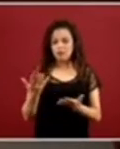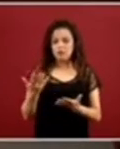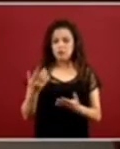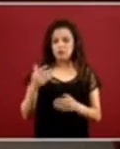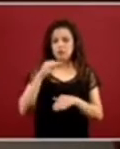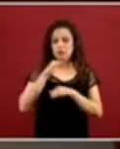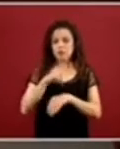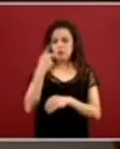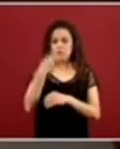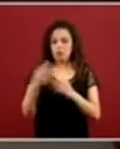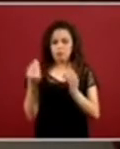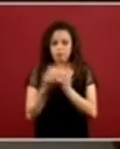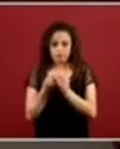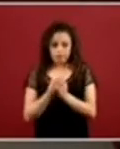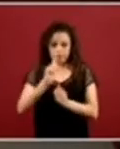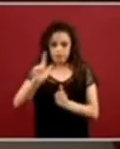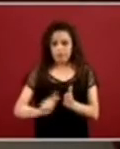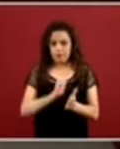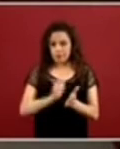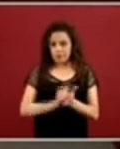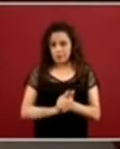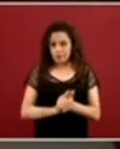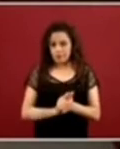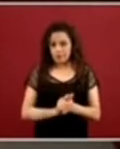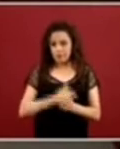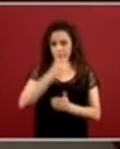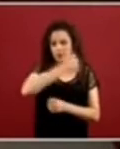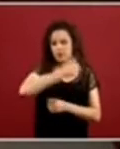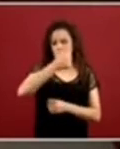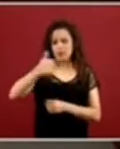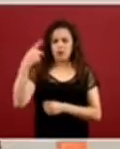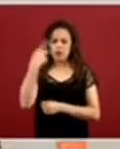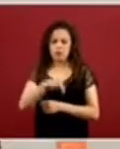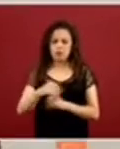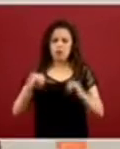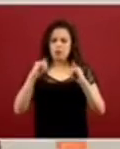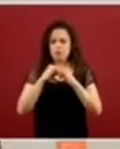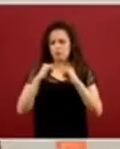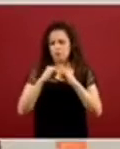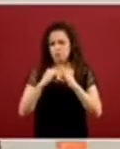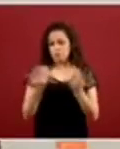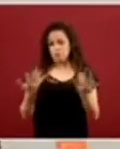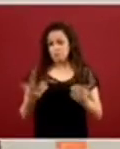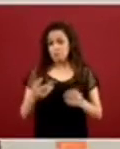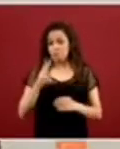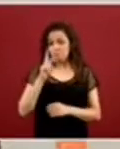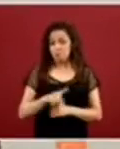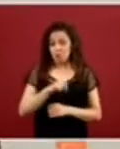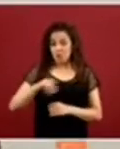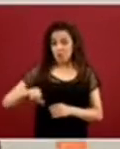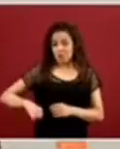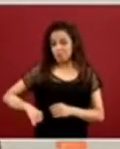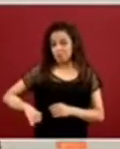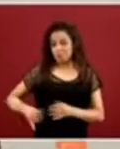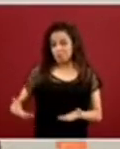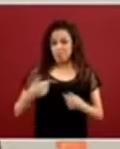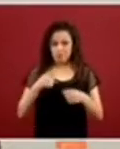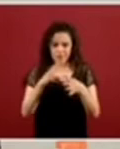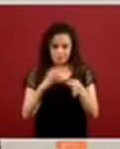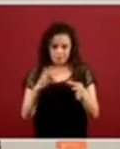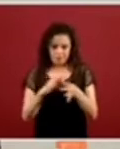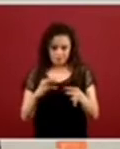ley de cada uno de las instituciones y que puede ser muy interesante, déjenme comentar algunas cosas.